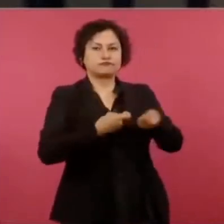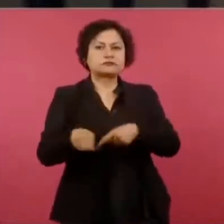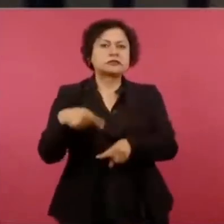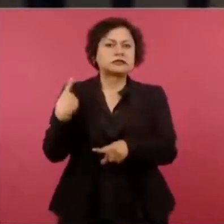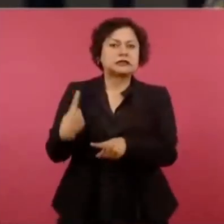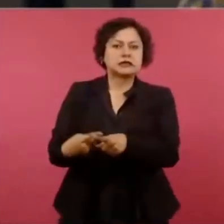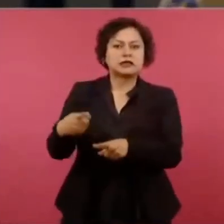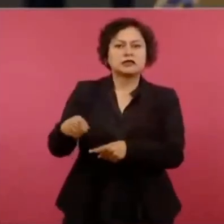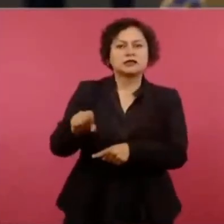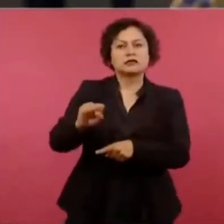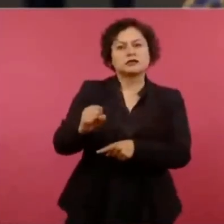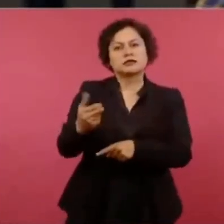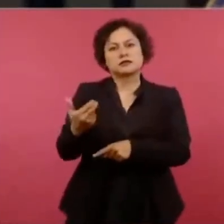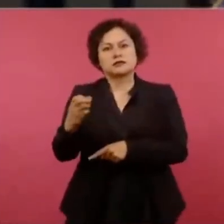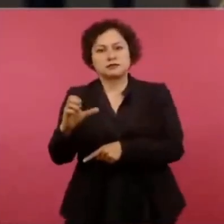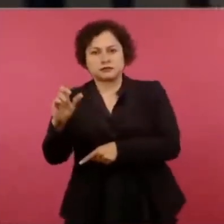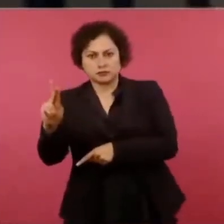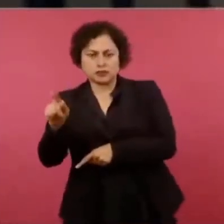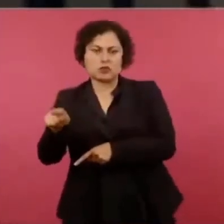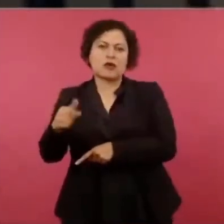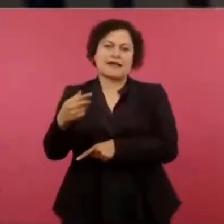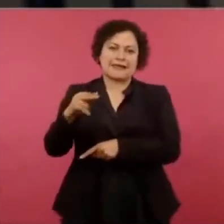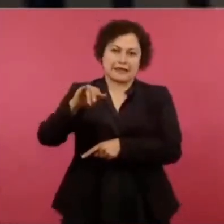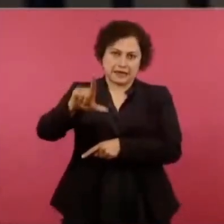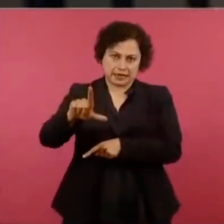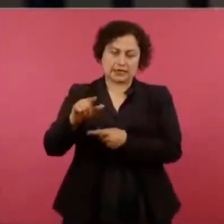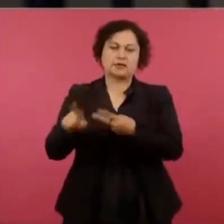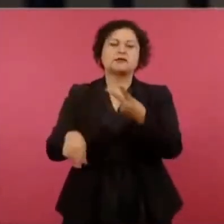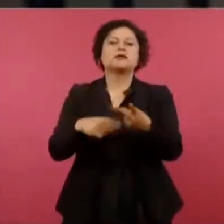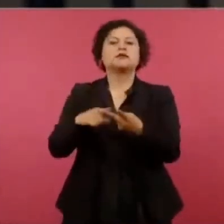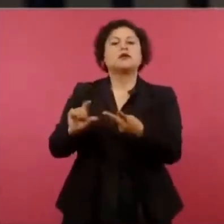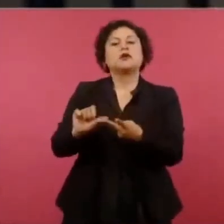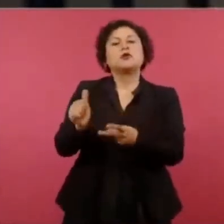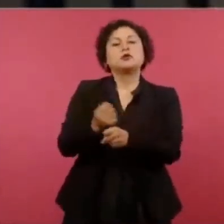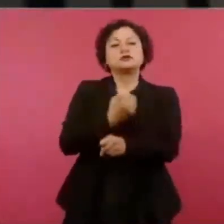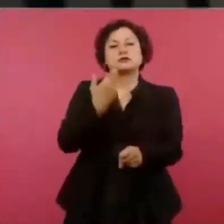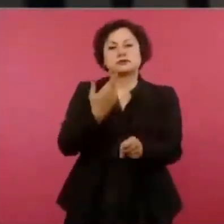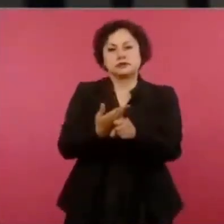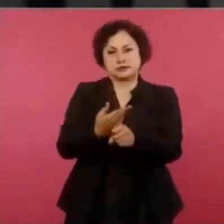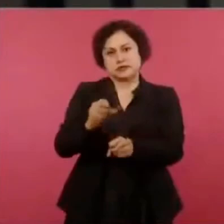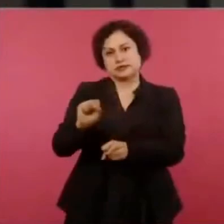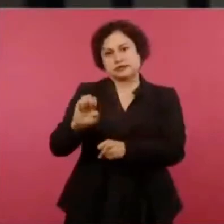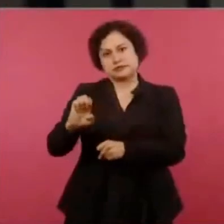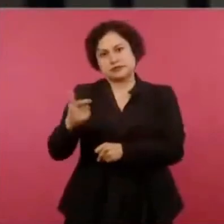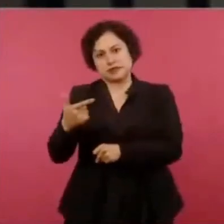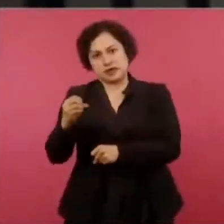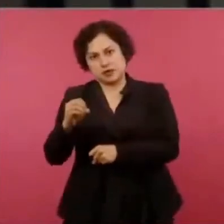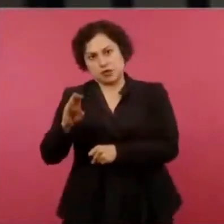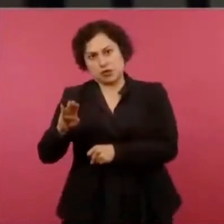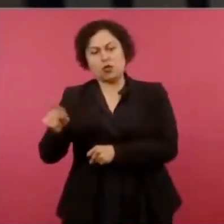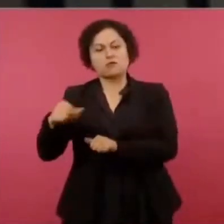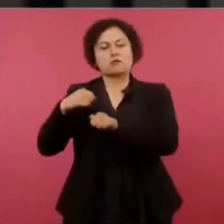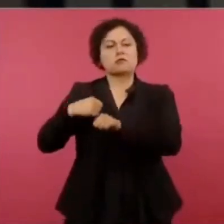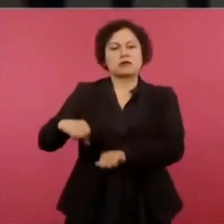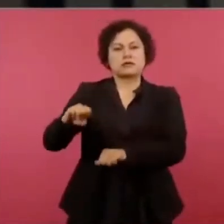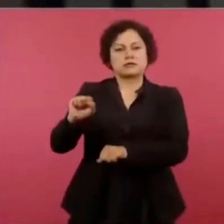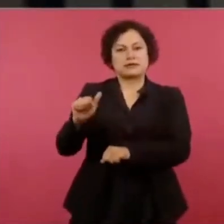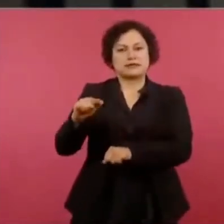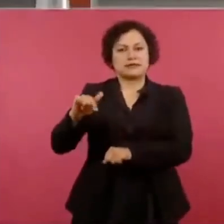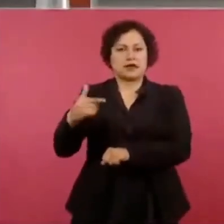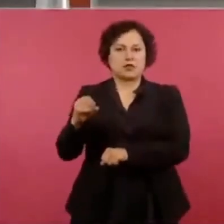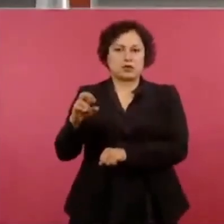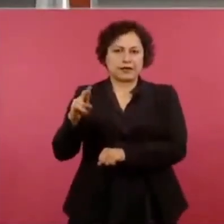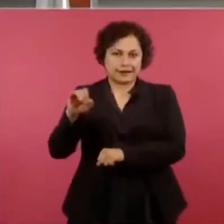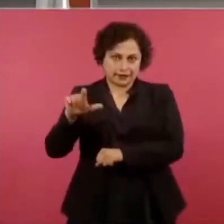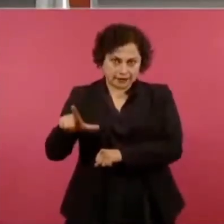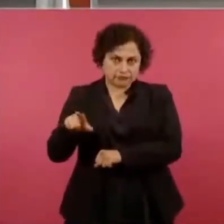con Francisco Gil Díaz, la otra era justamente la Secretaría de Gobernación con Santiago Krill Miranda. ¿Qué significa